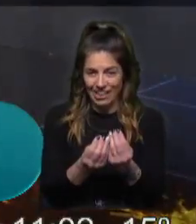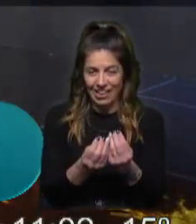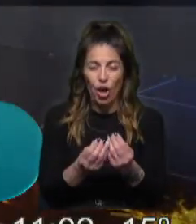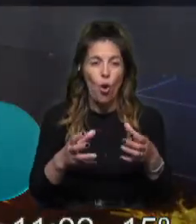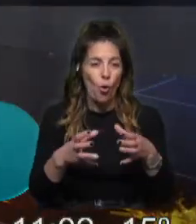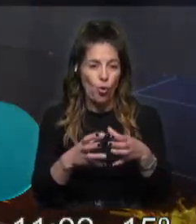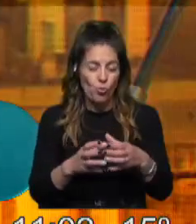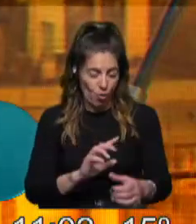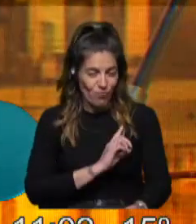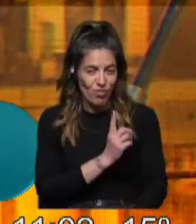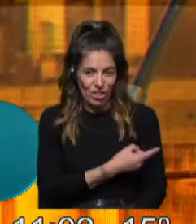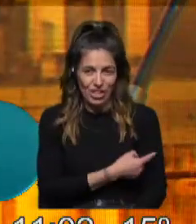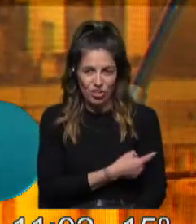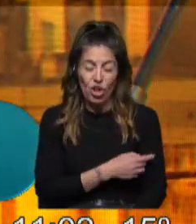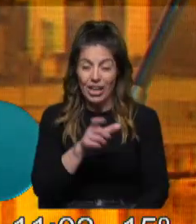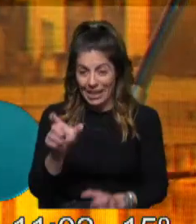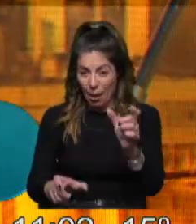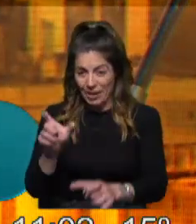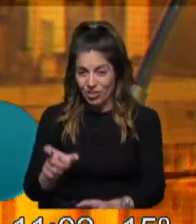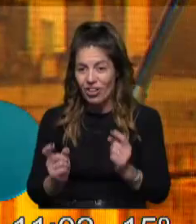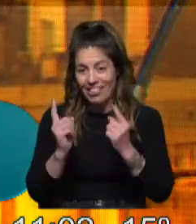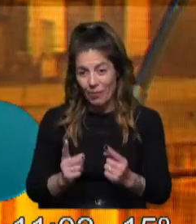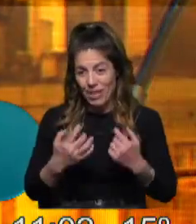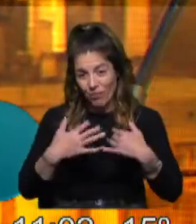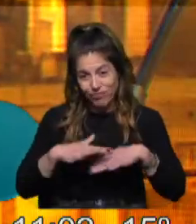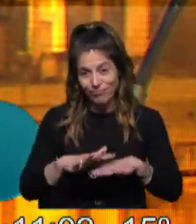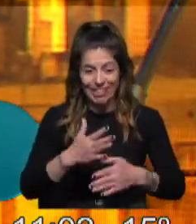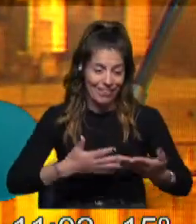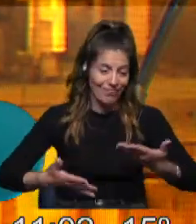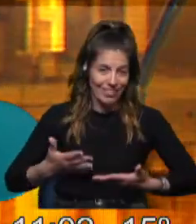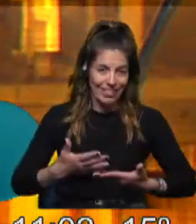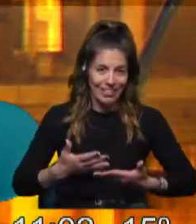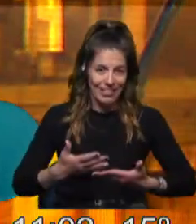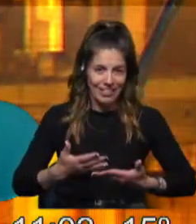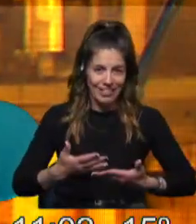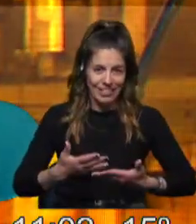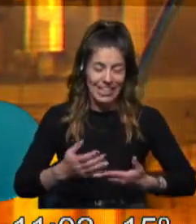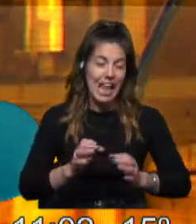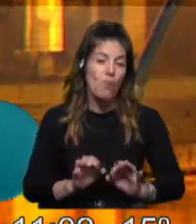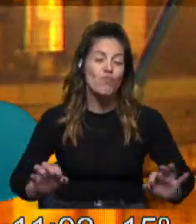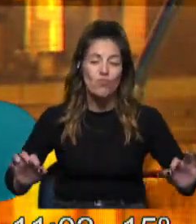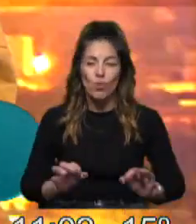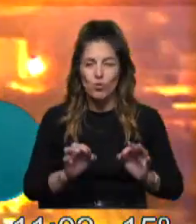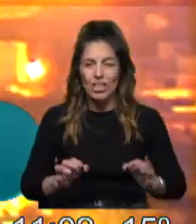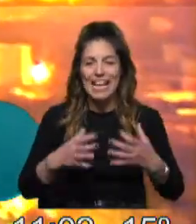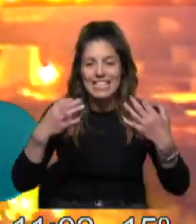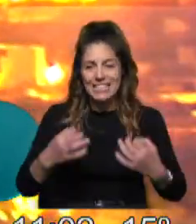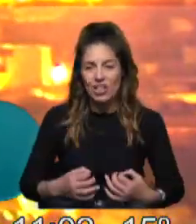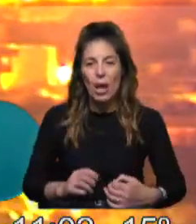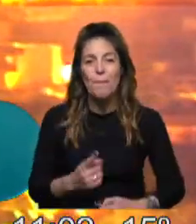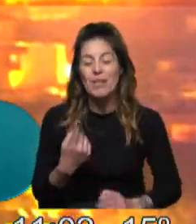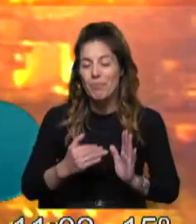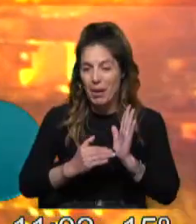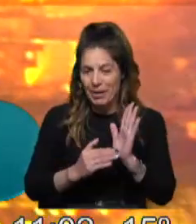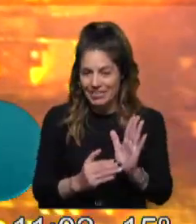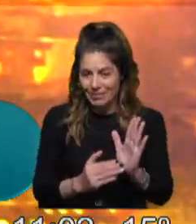banda poderosa, y el público, y que baje la energía de la música. Bien, seguramente va a ser la primer